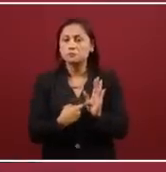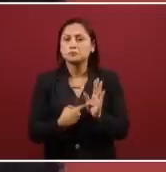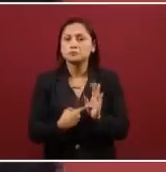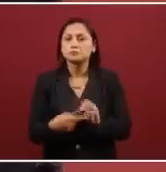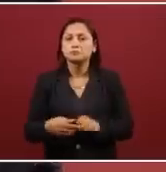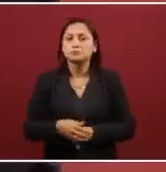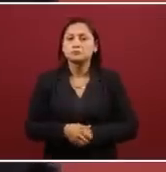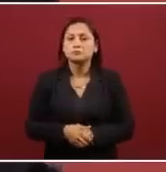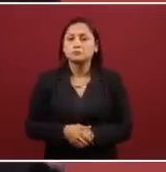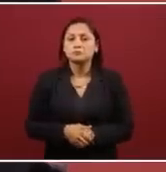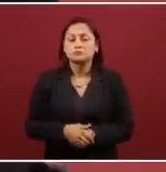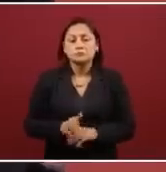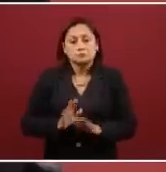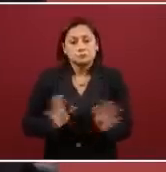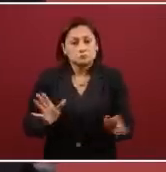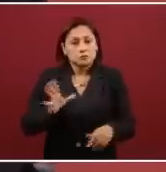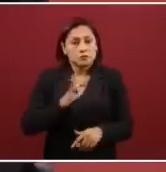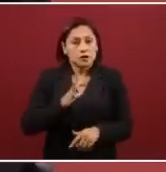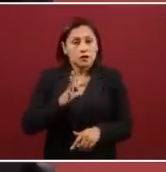se maneja